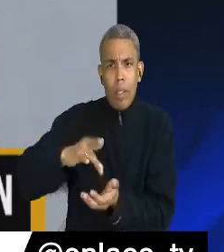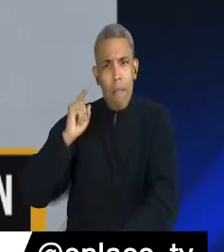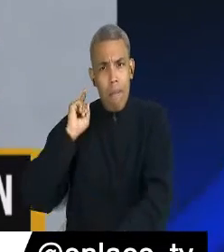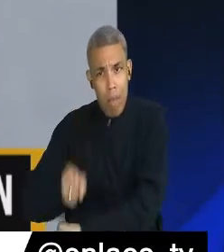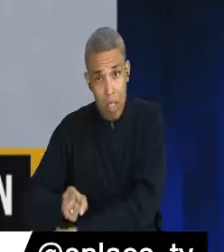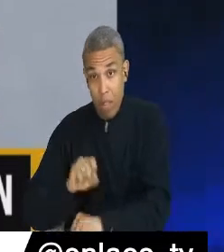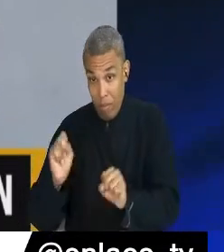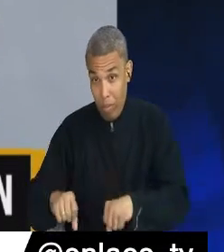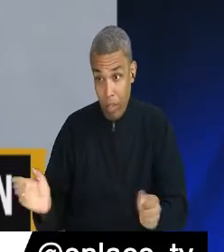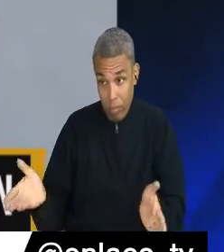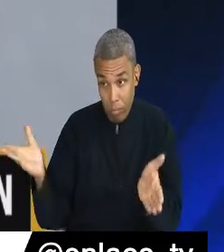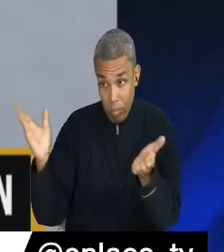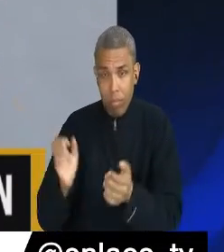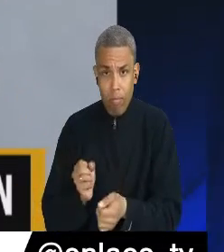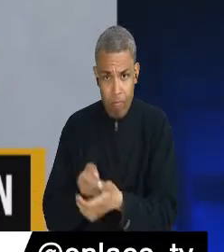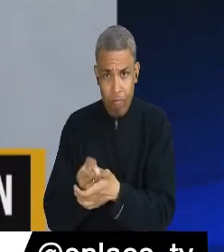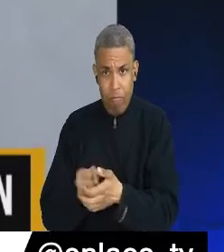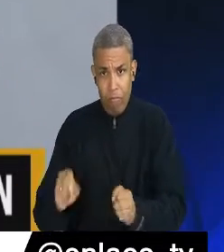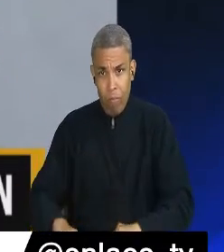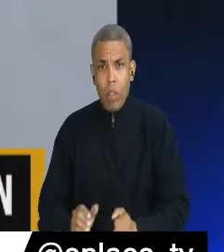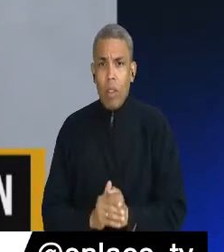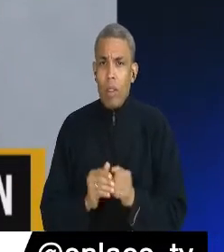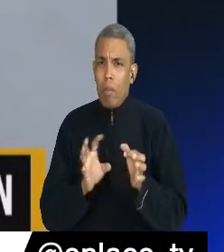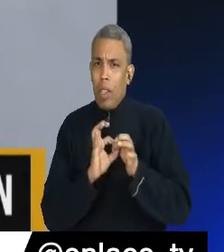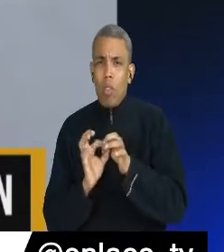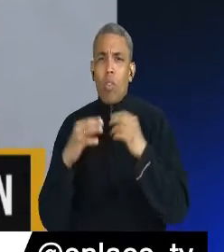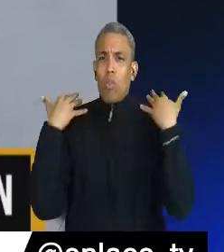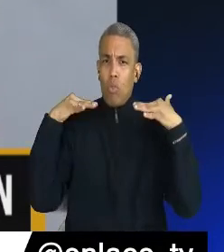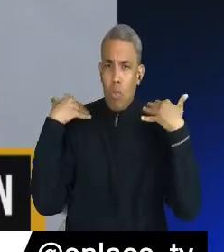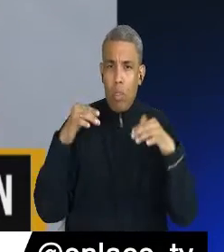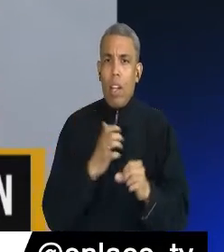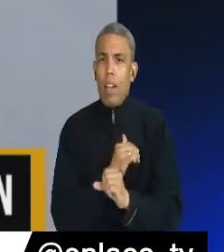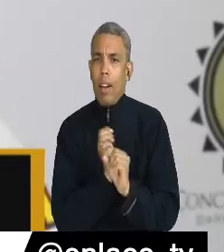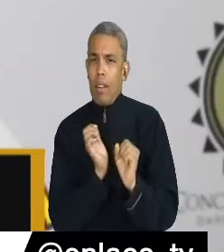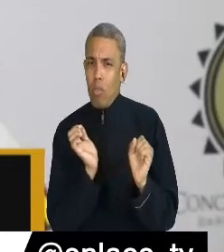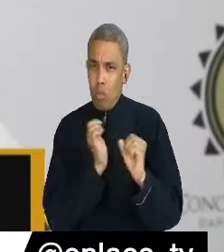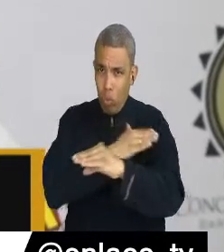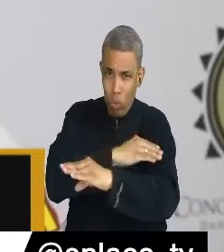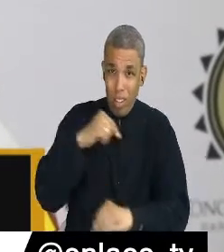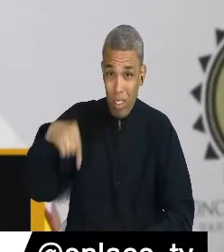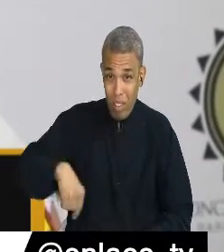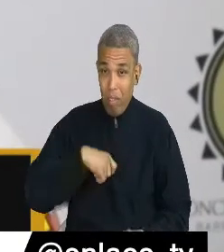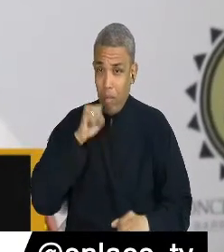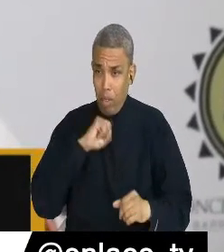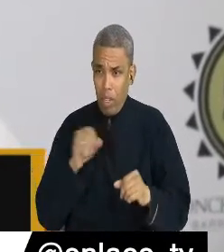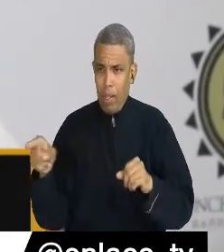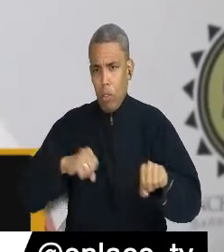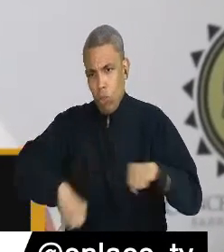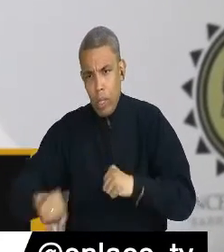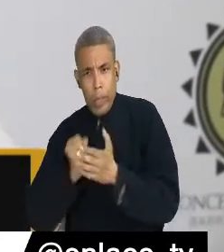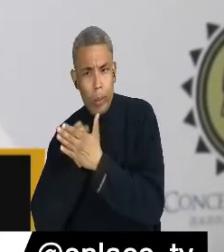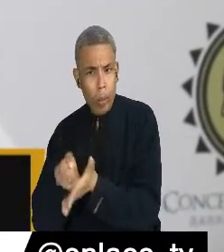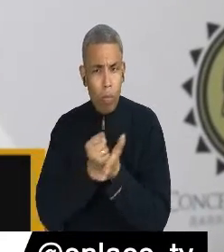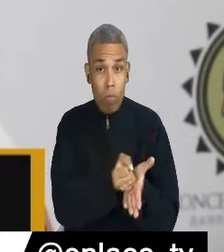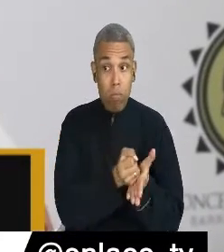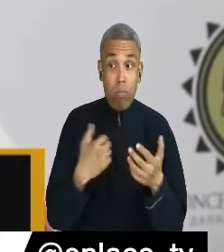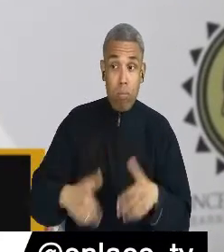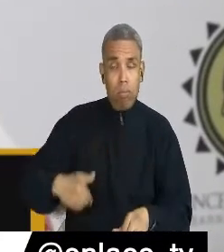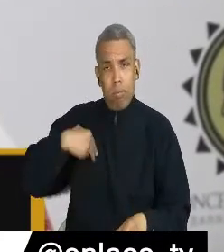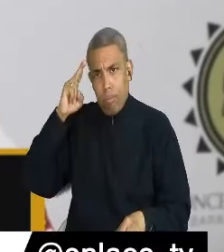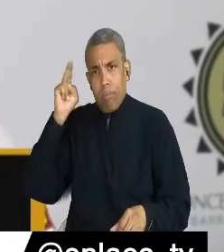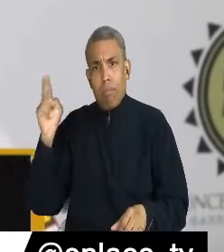y continuar trabajando de la mano por las comunidades rurales y urbanas del municipio ante esta situación pues hemos verificado y que de esos